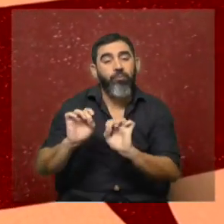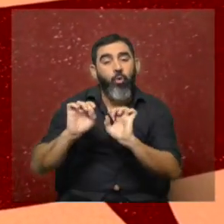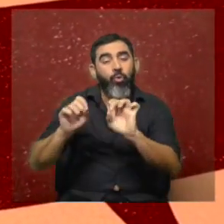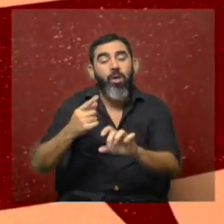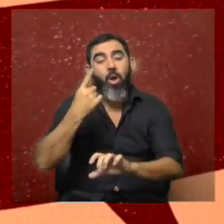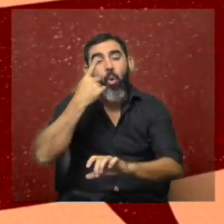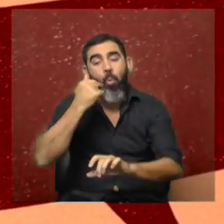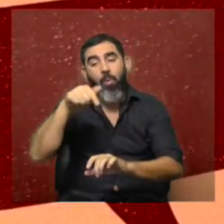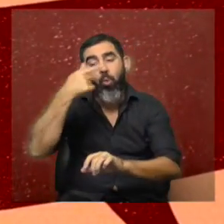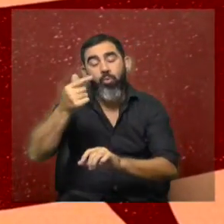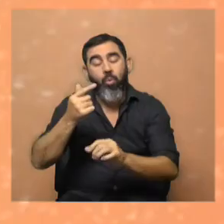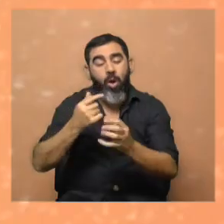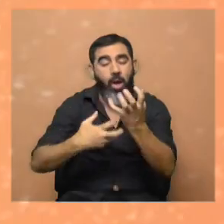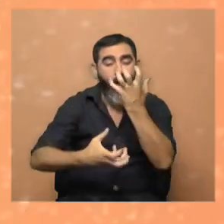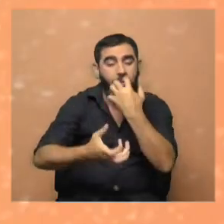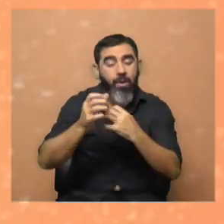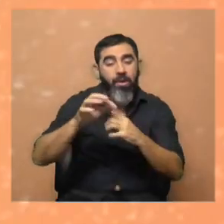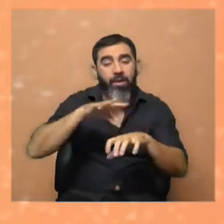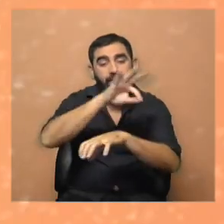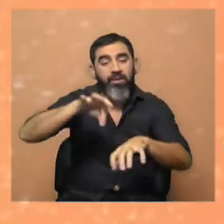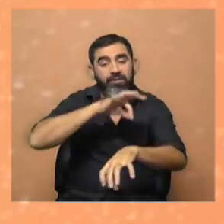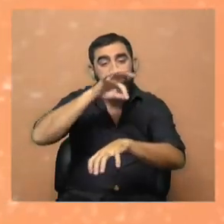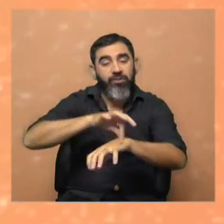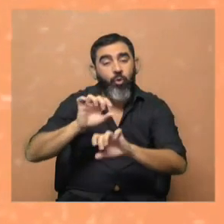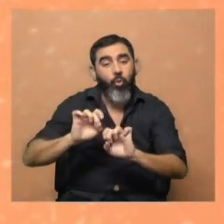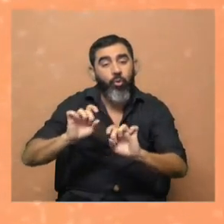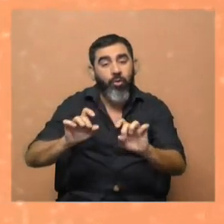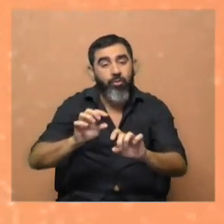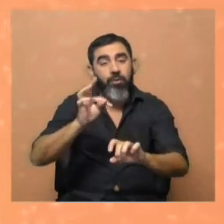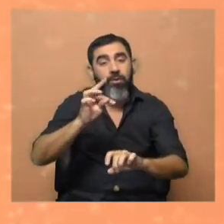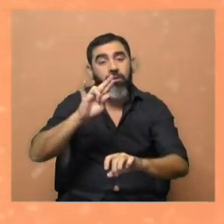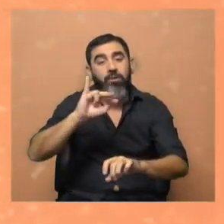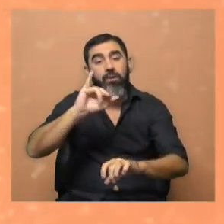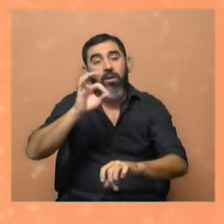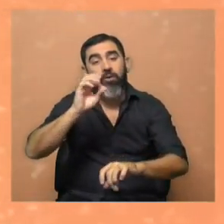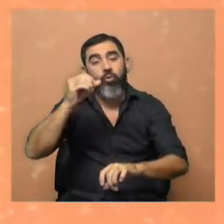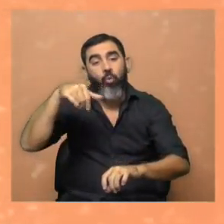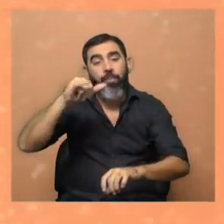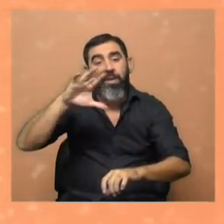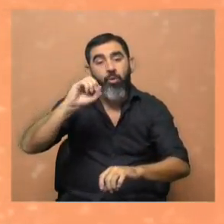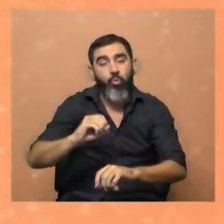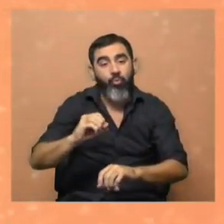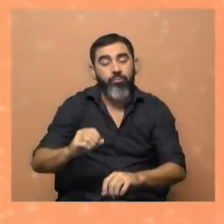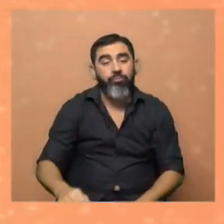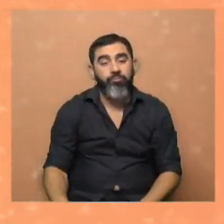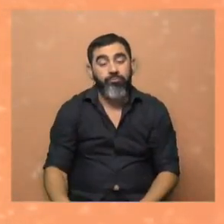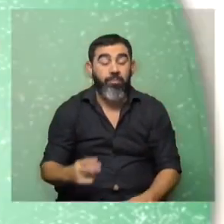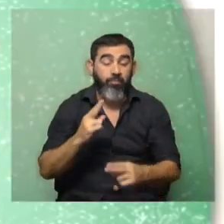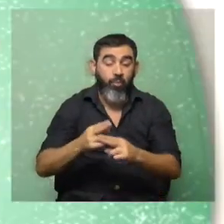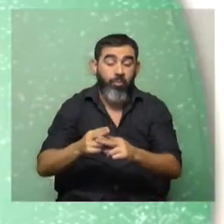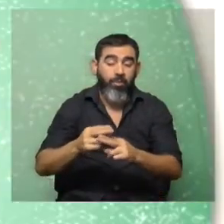otros hospedadores mamíferos por insectos infectados llamados triatominos, más conocidos como